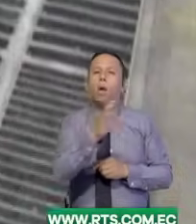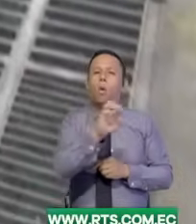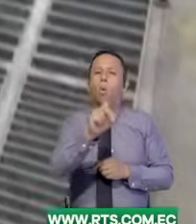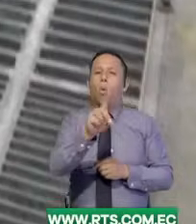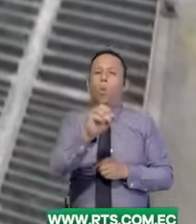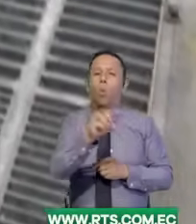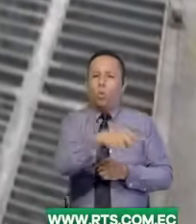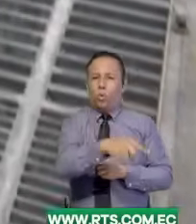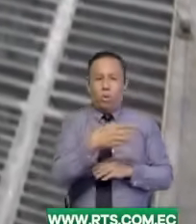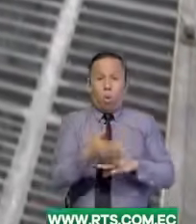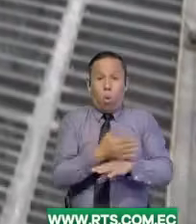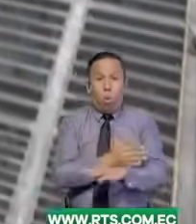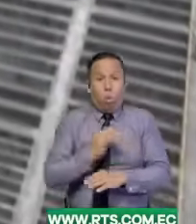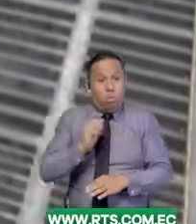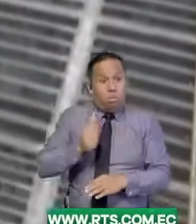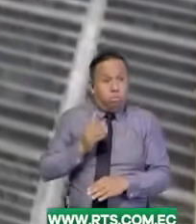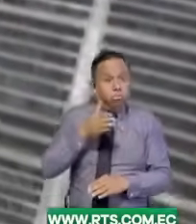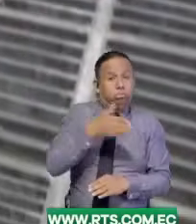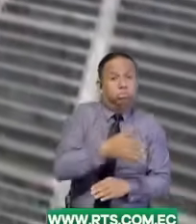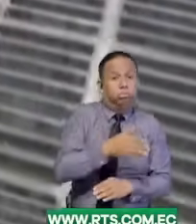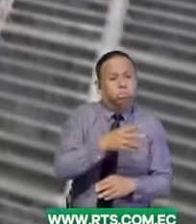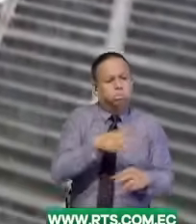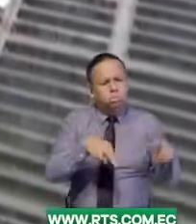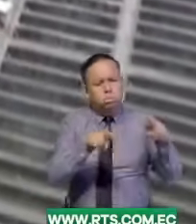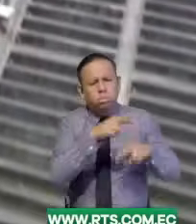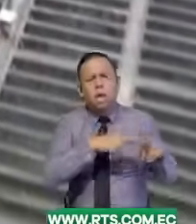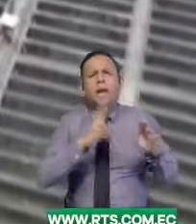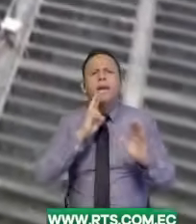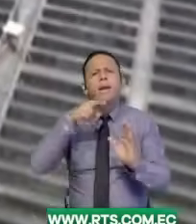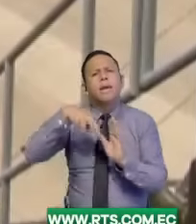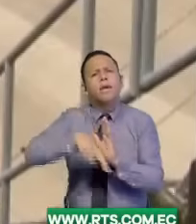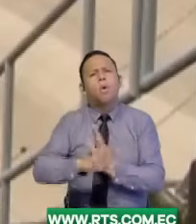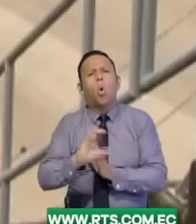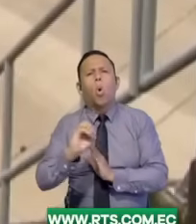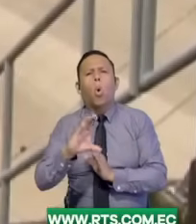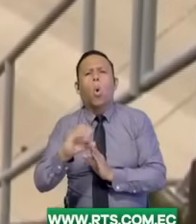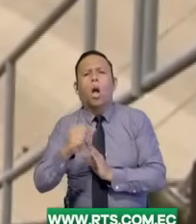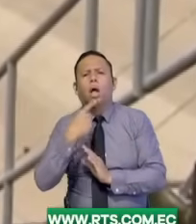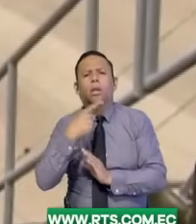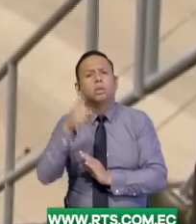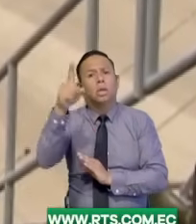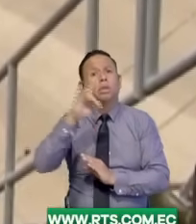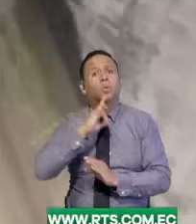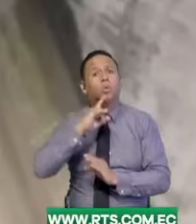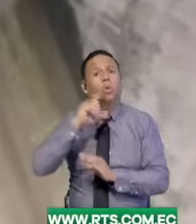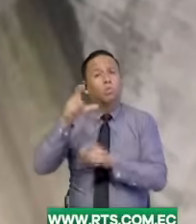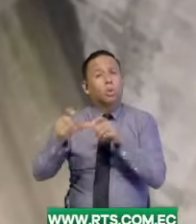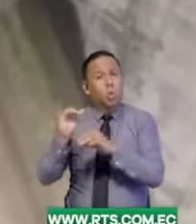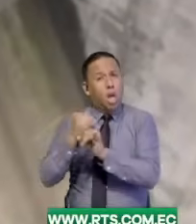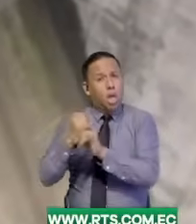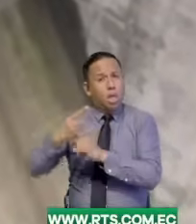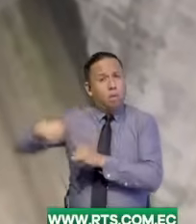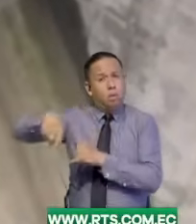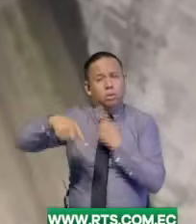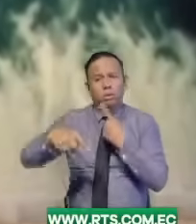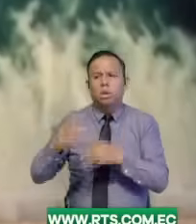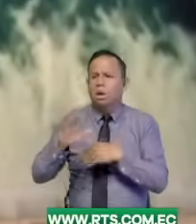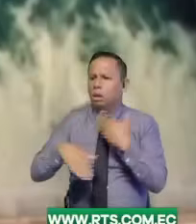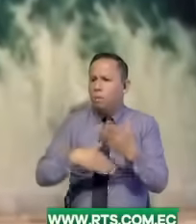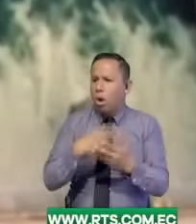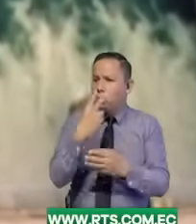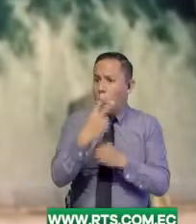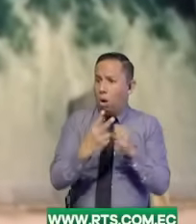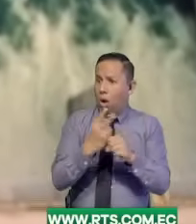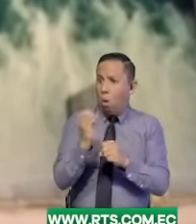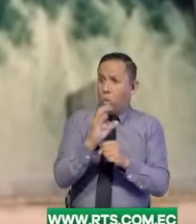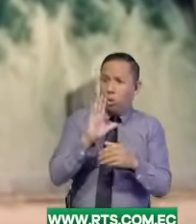para tratar temas como la erosión regresiva del río Coca, que según el Cuerpo de Ingenieros de Estados Unidos, podría en un lapso de 2 a 5 años